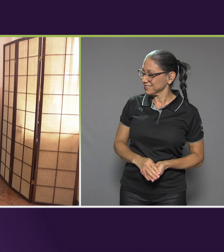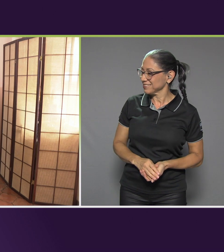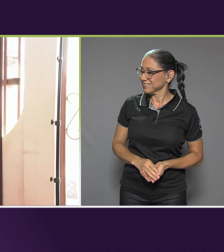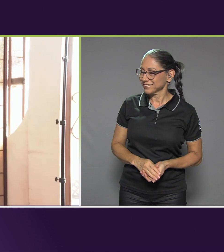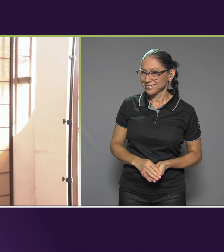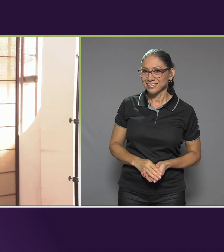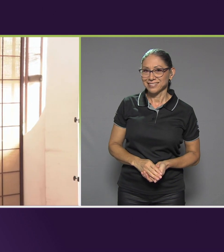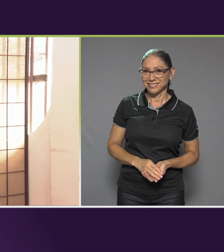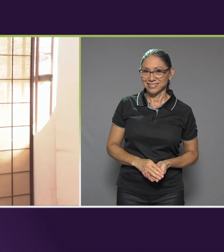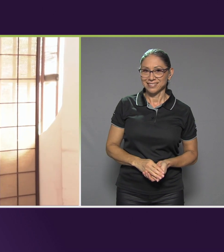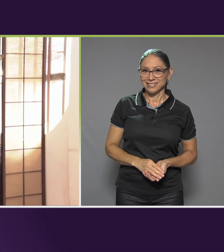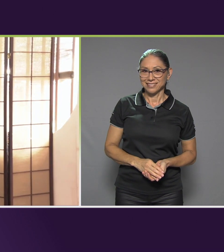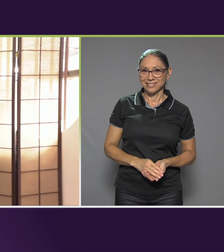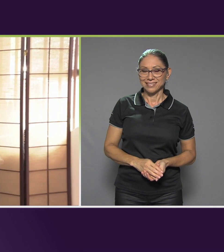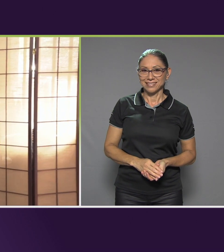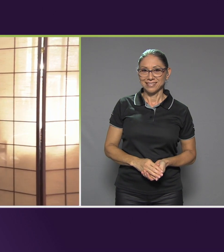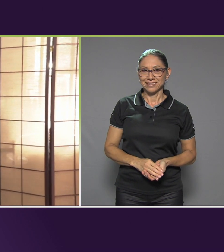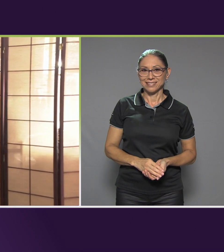Y